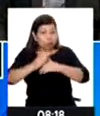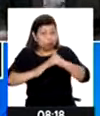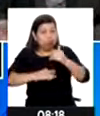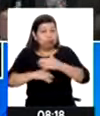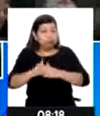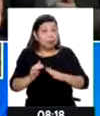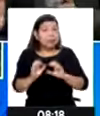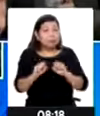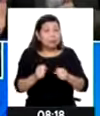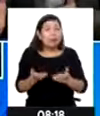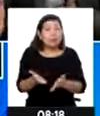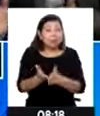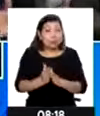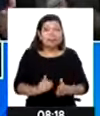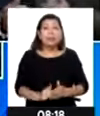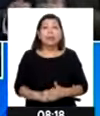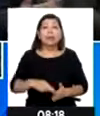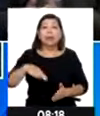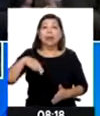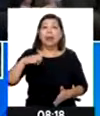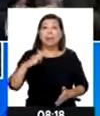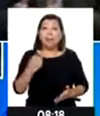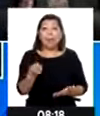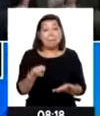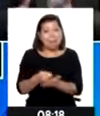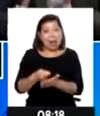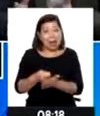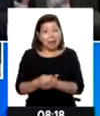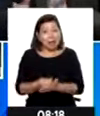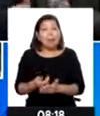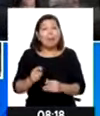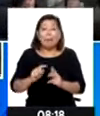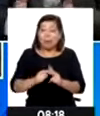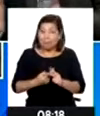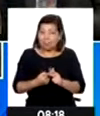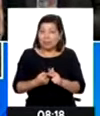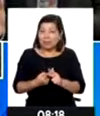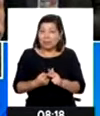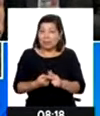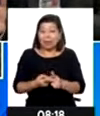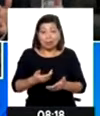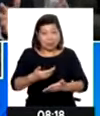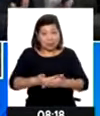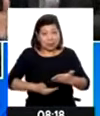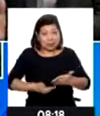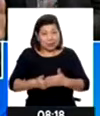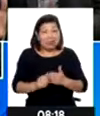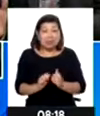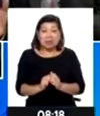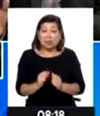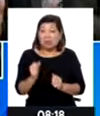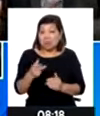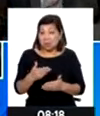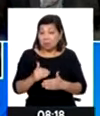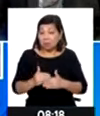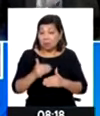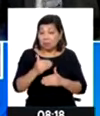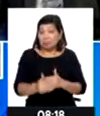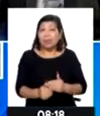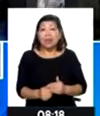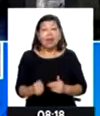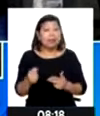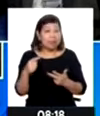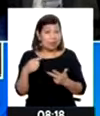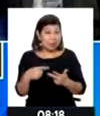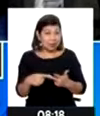y vamos a solicitarle al MEF este presupuesto para iniciar los expedientes técnicos, que es el segundo paso, y el